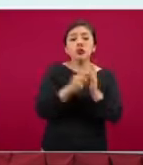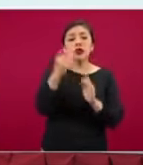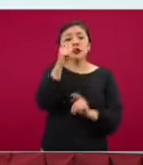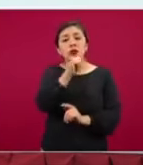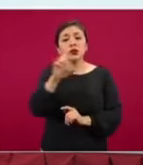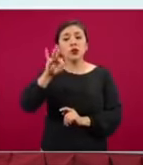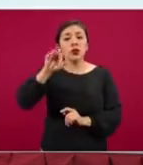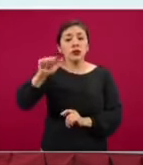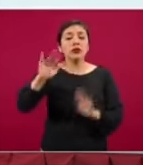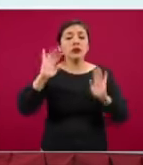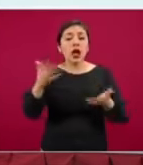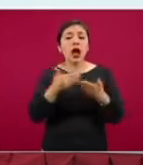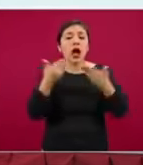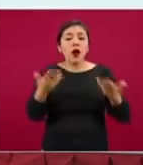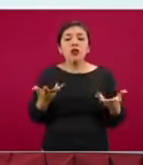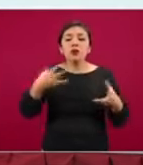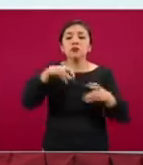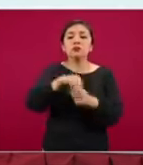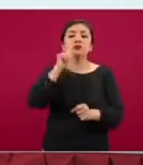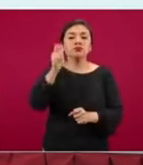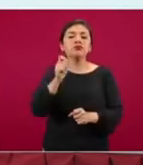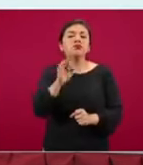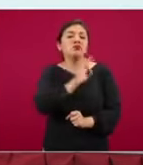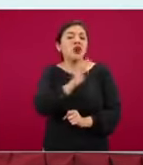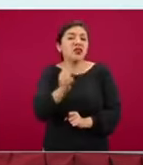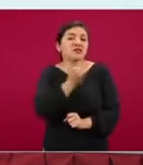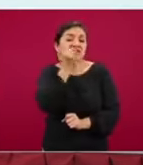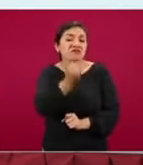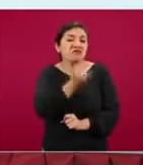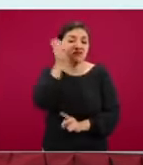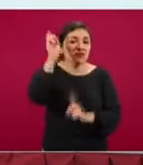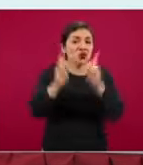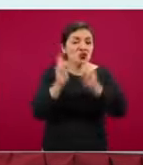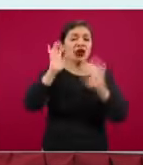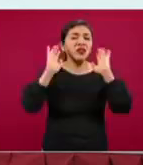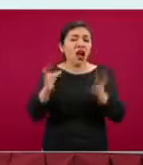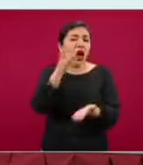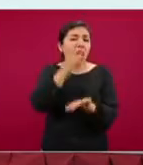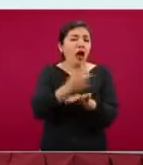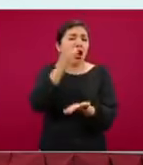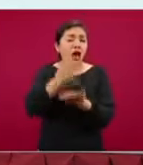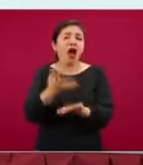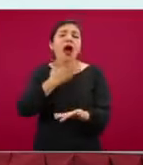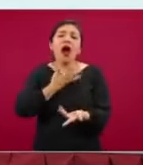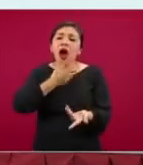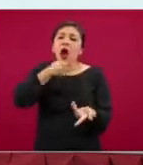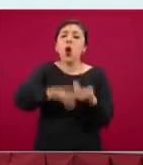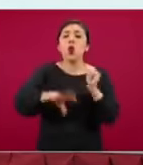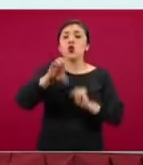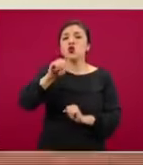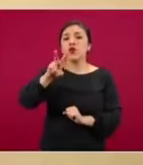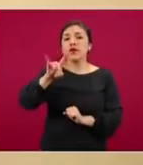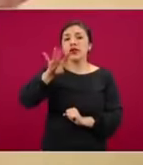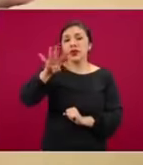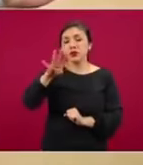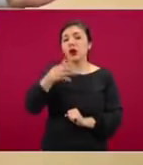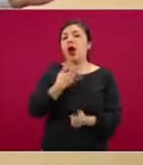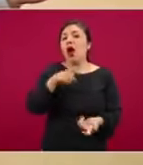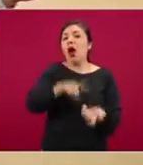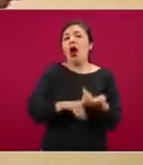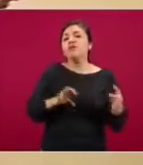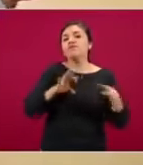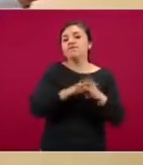2.746 ya se conforman ahora como los brotes probables, en donde al menos se identificaron casos de COVID-19 involucrados. Y